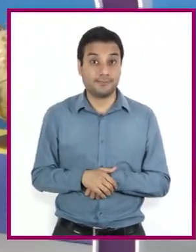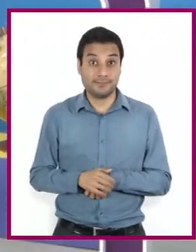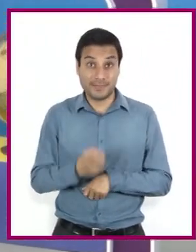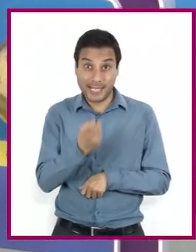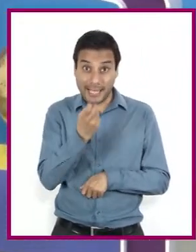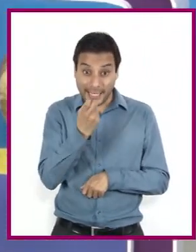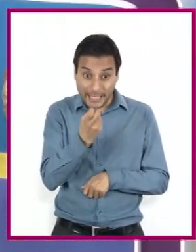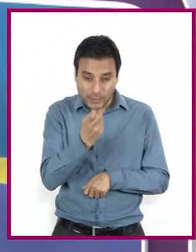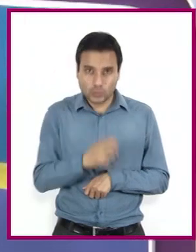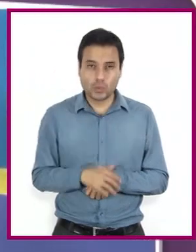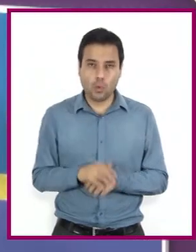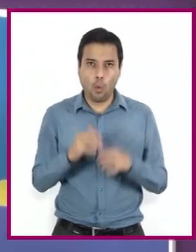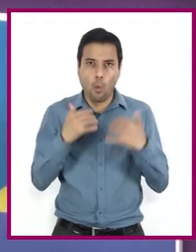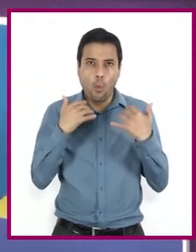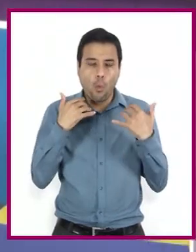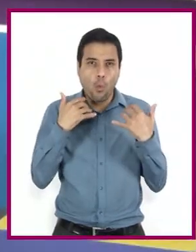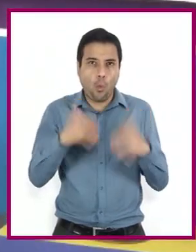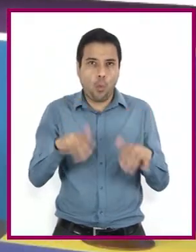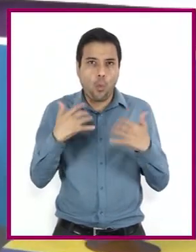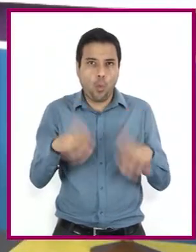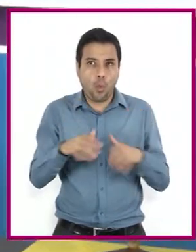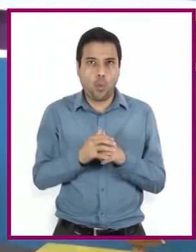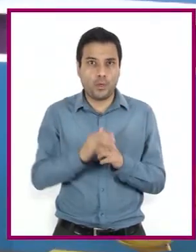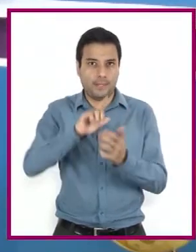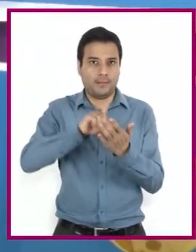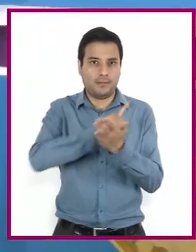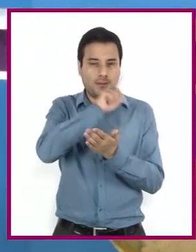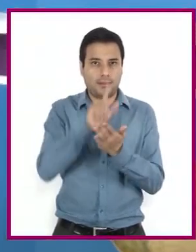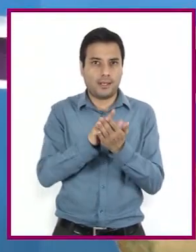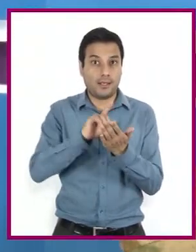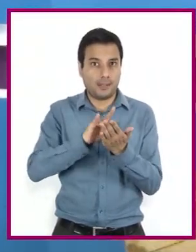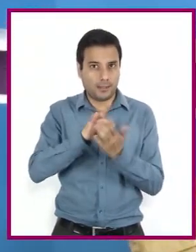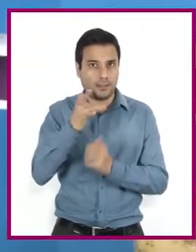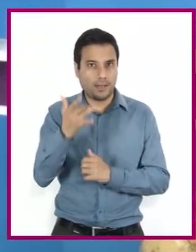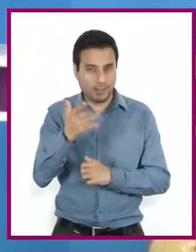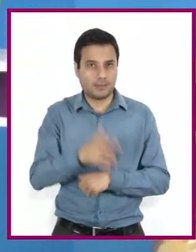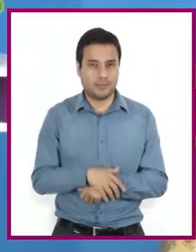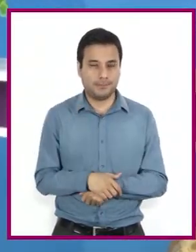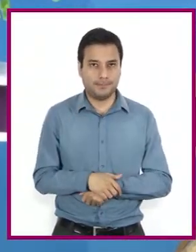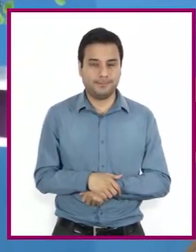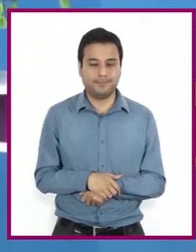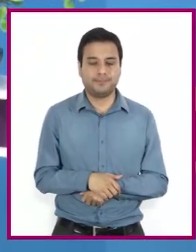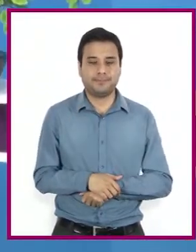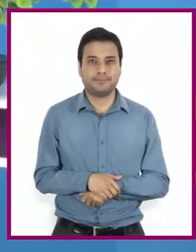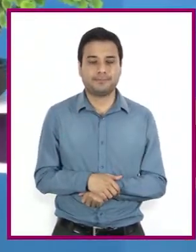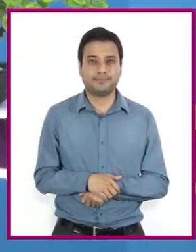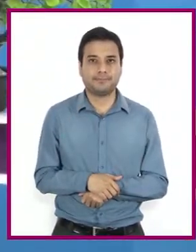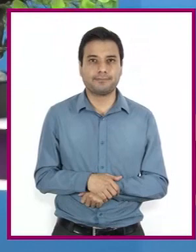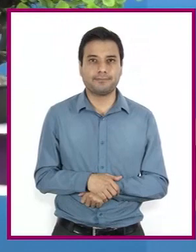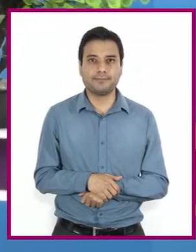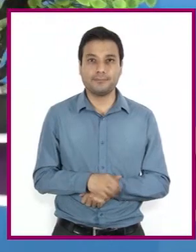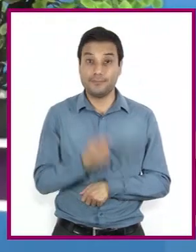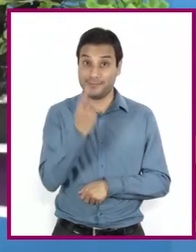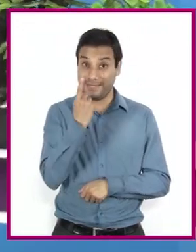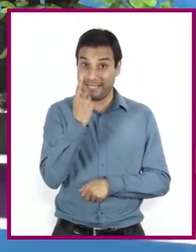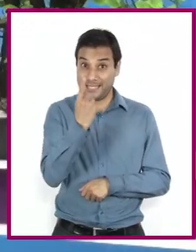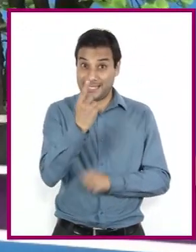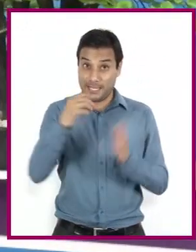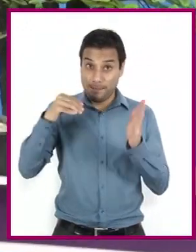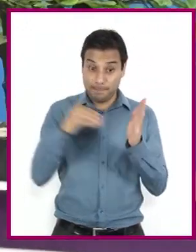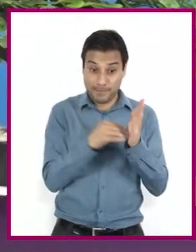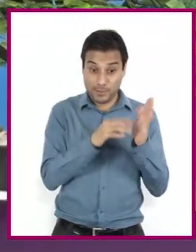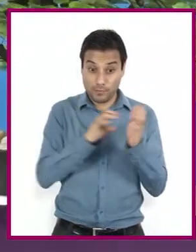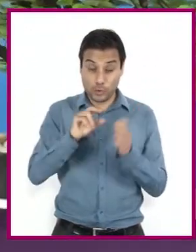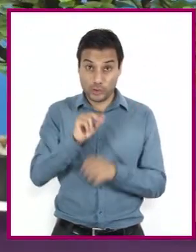fueron evidencia de la contribución de la ley a la alternancia política en México. En